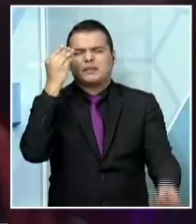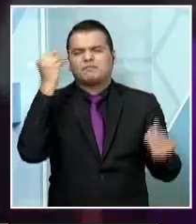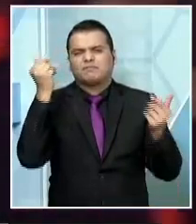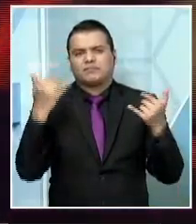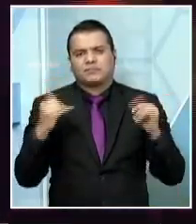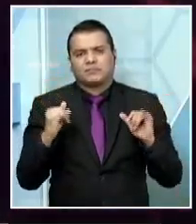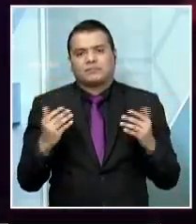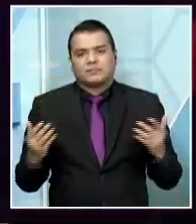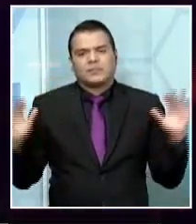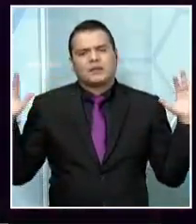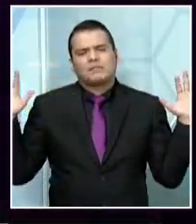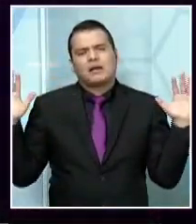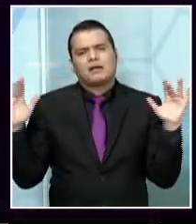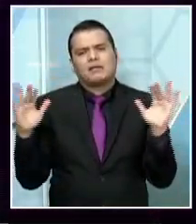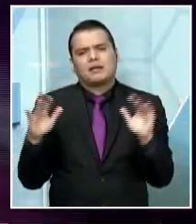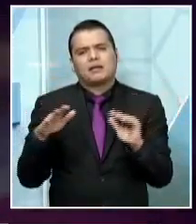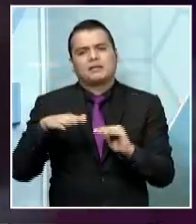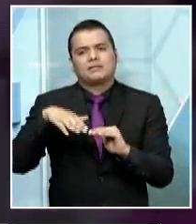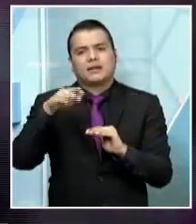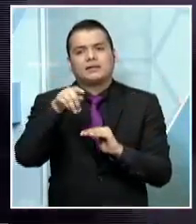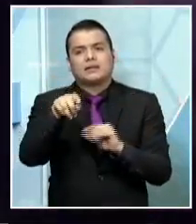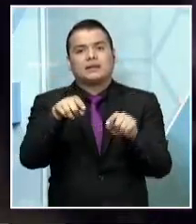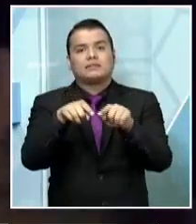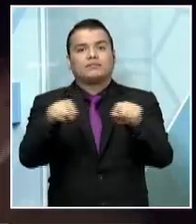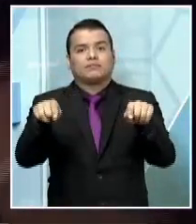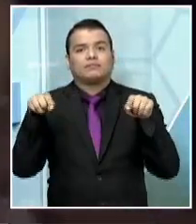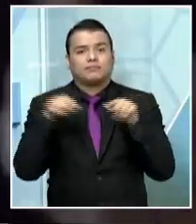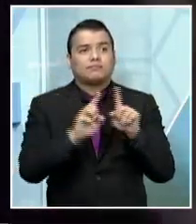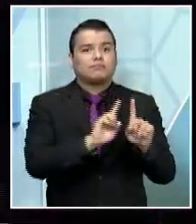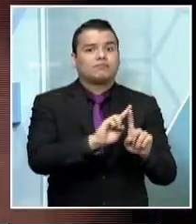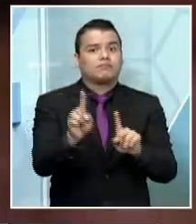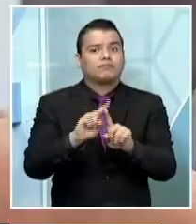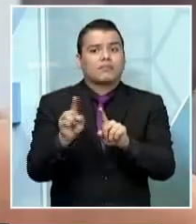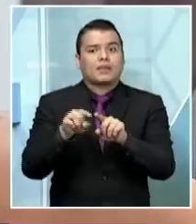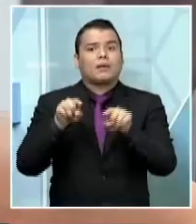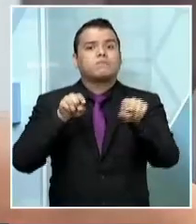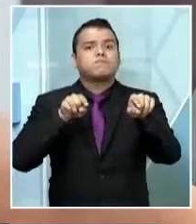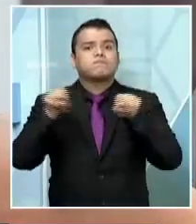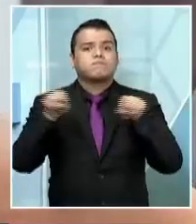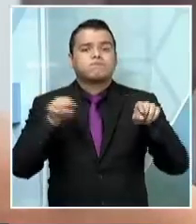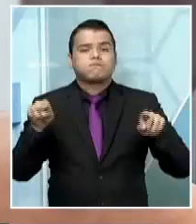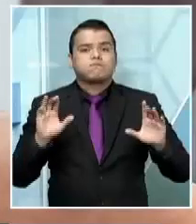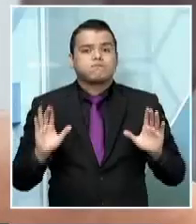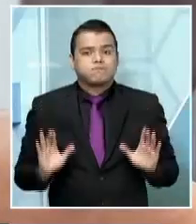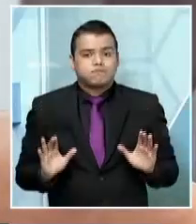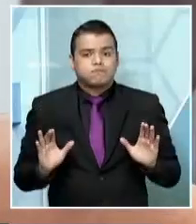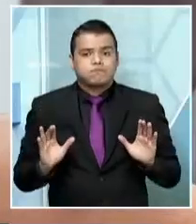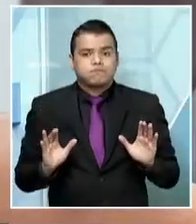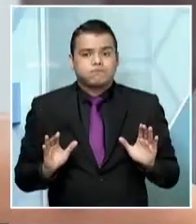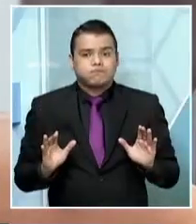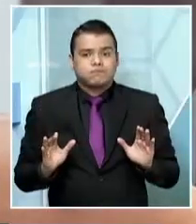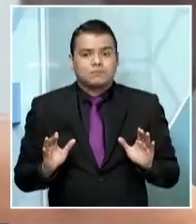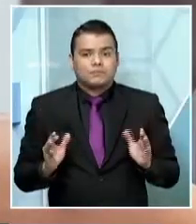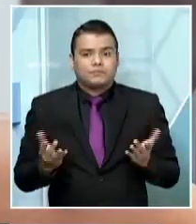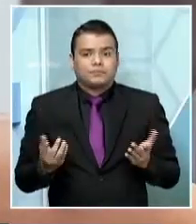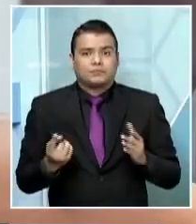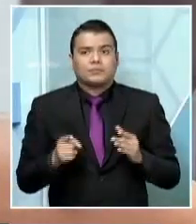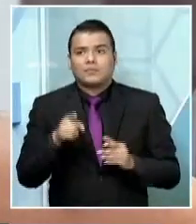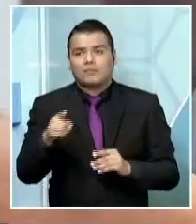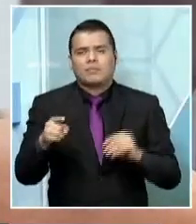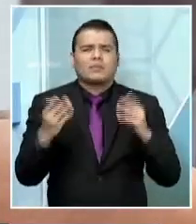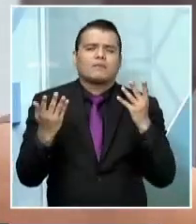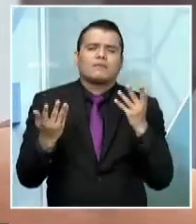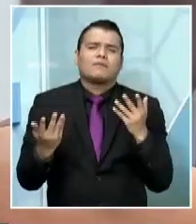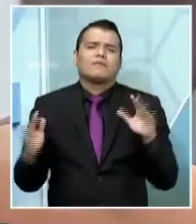las aglomeraciones, especialmente en espacios cerrados, cada vez son más frecuentes. Estamos notando ya la aparición de